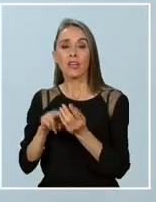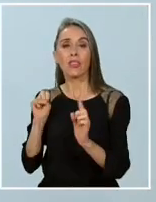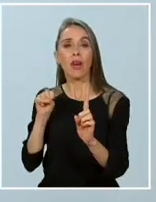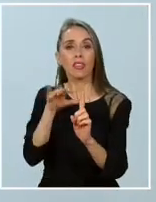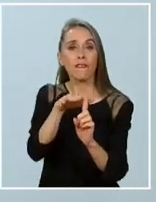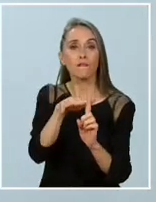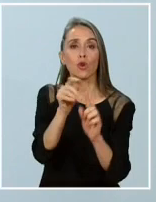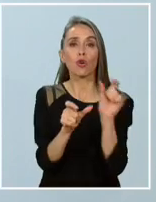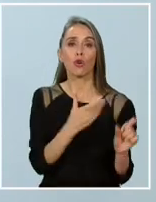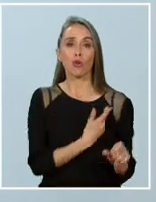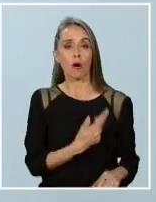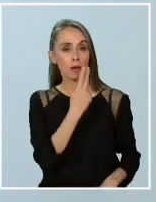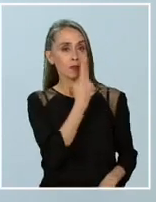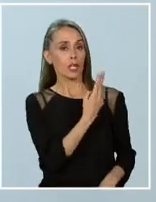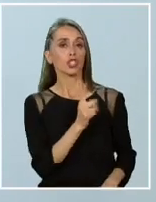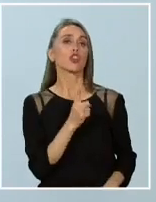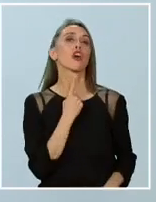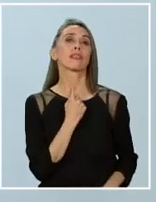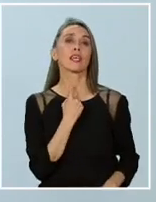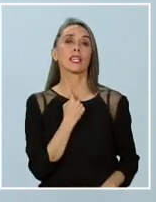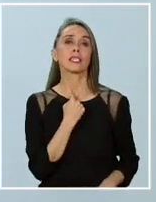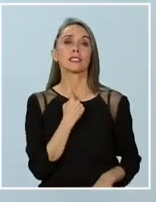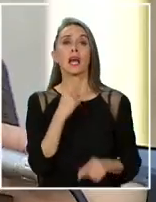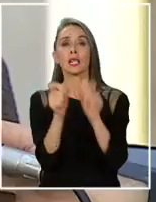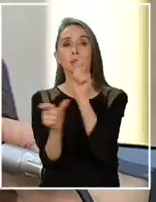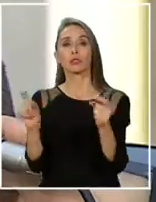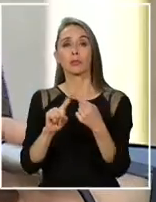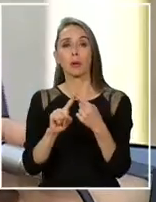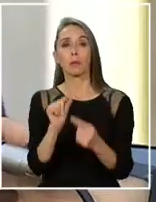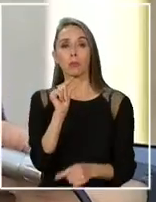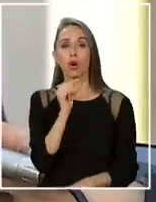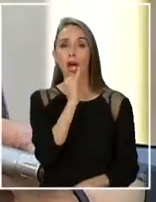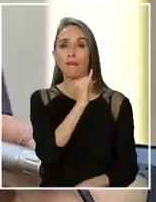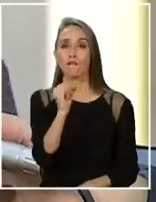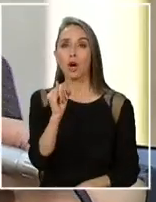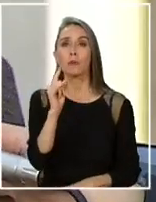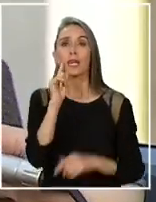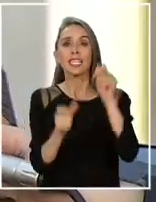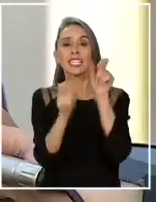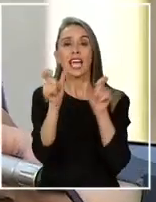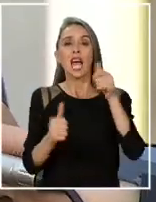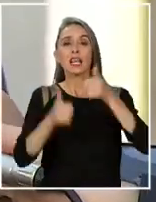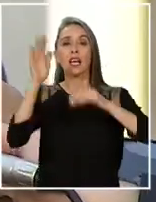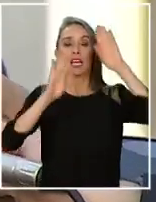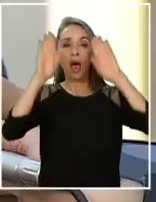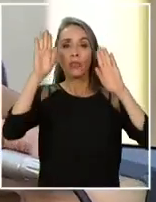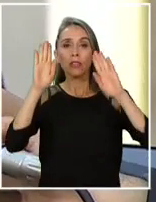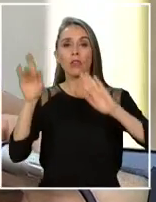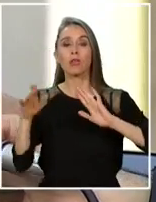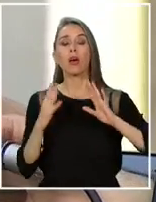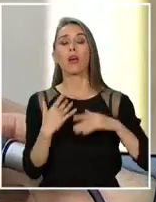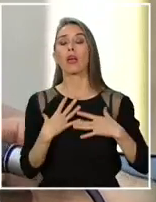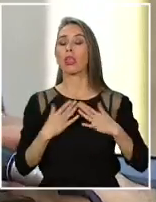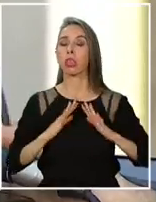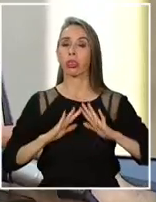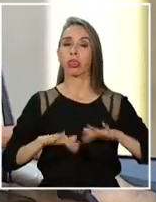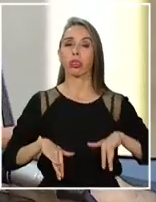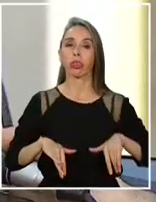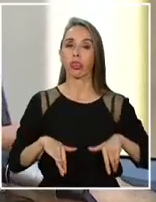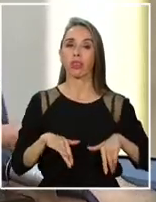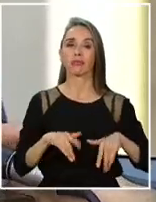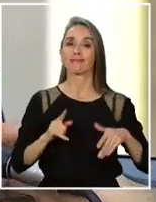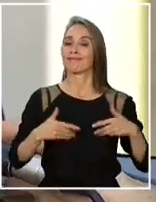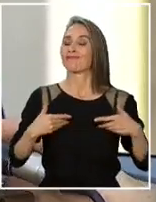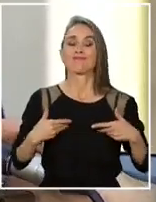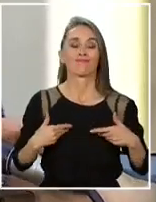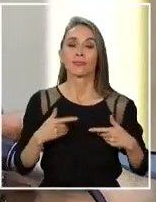y donde el gobierno deja claro que no le interesa que la gente participe. Hay poca información sobre los candidatos, pero también hay un desánimo de la